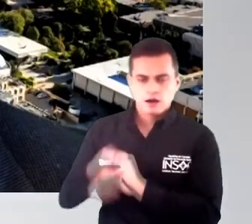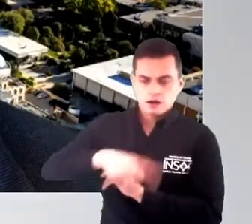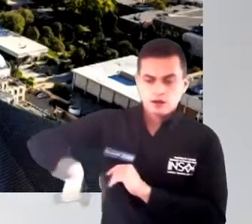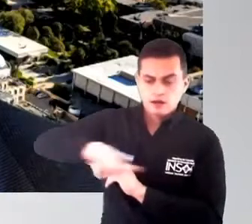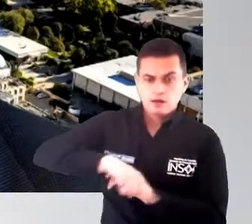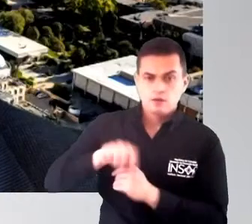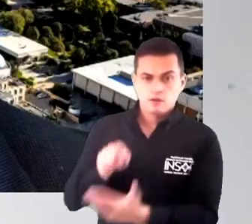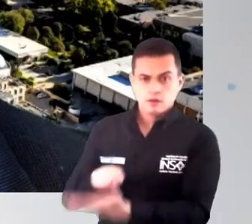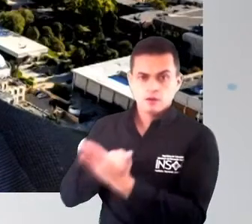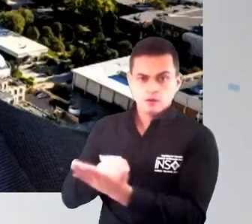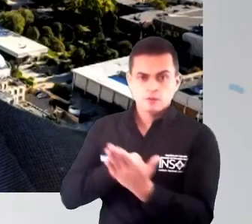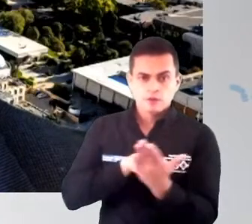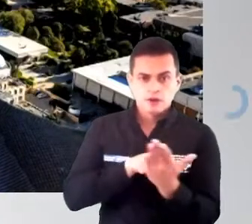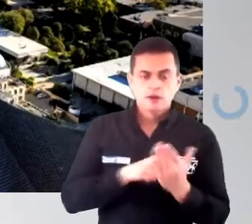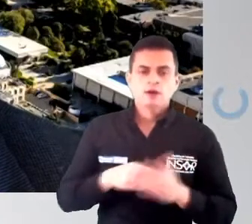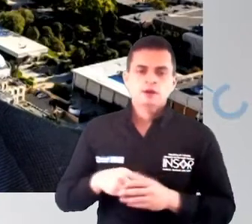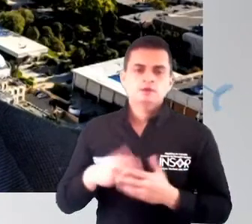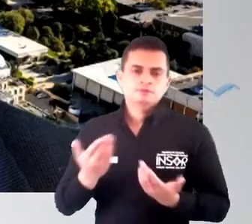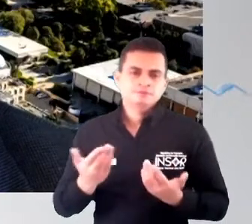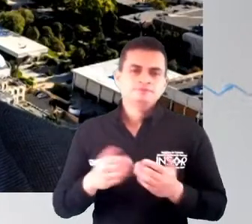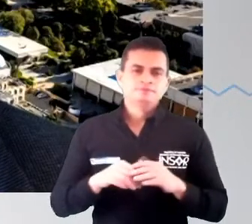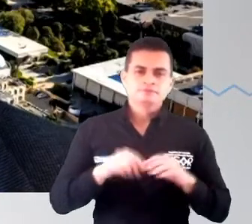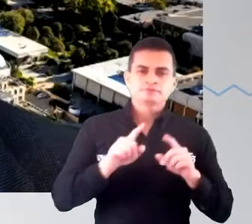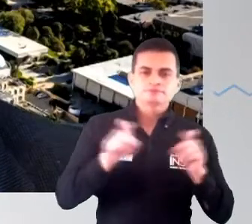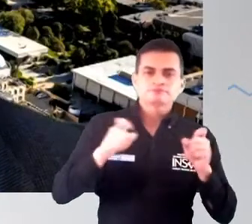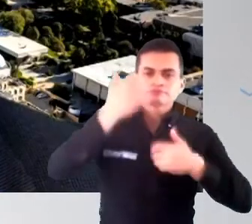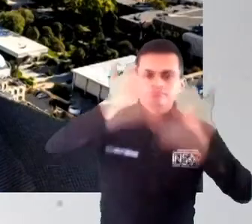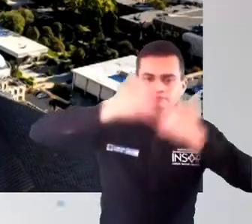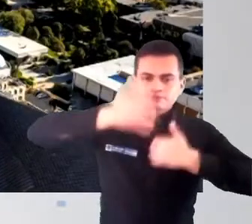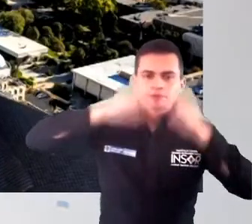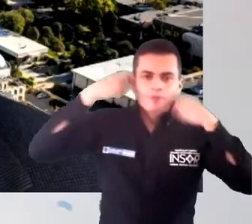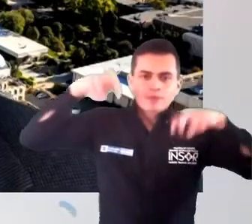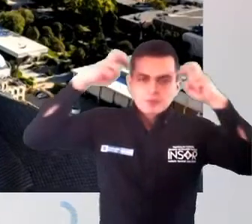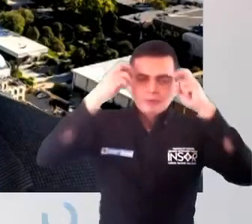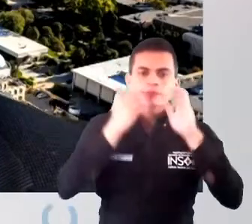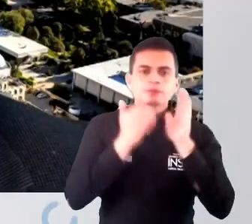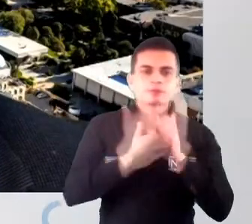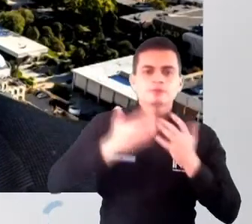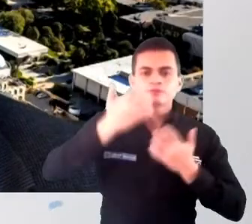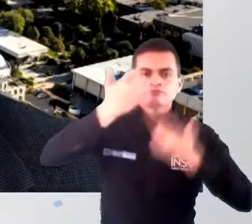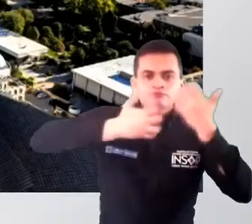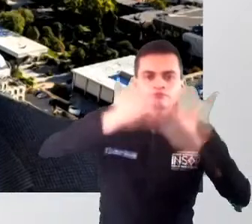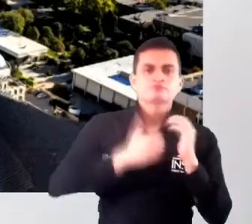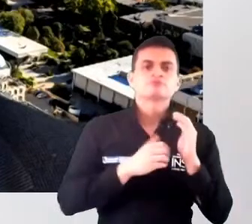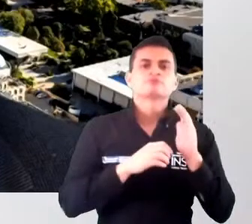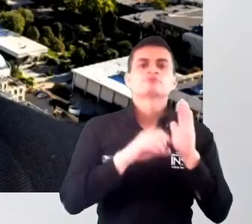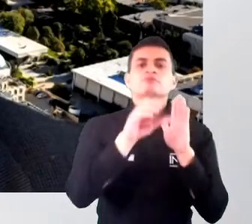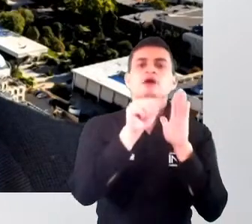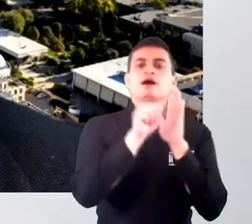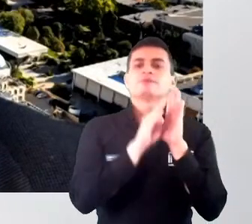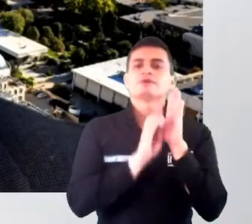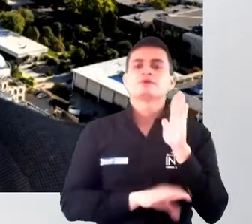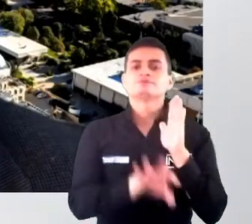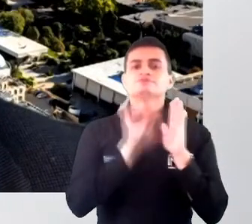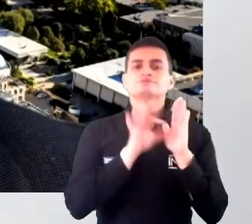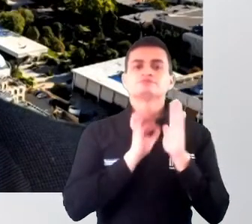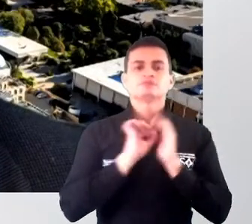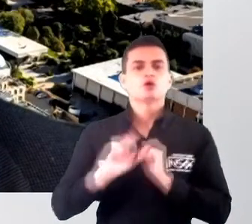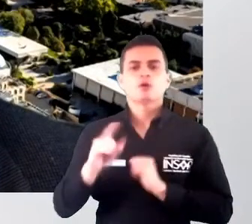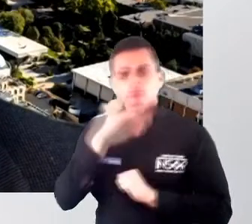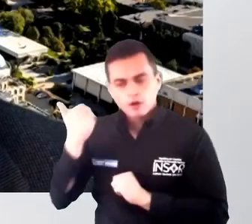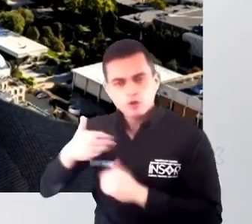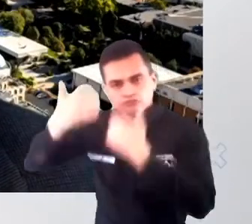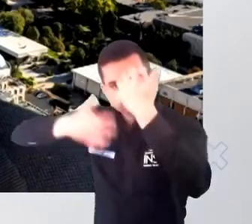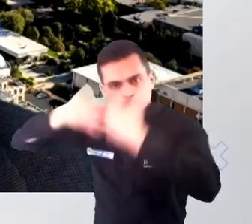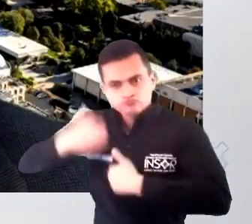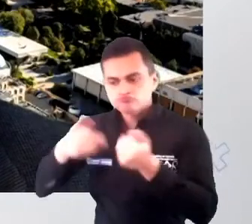que una evaluación de conocimiento de un examen de elección múltiple. La razón por qué no lo